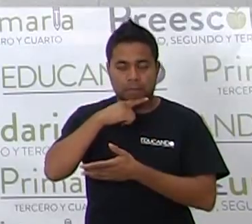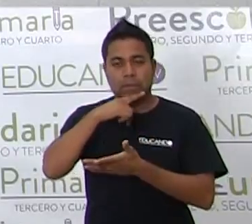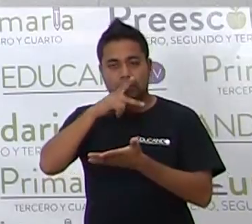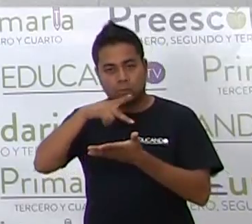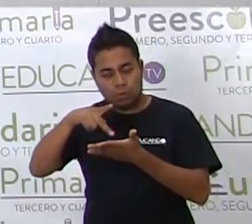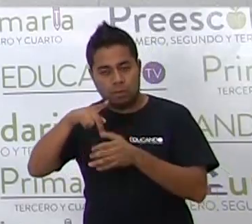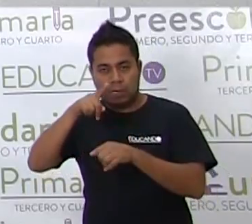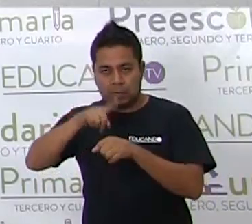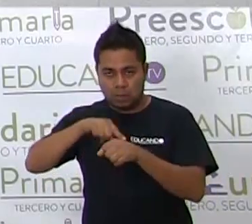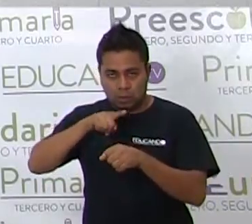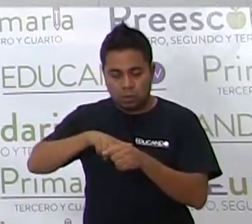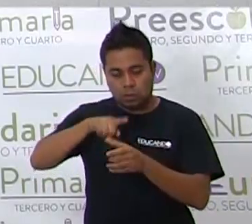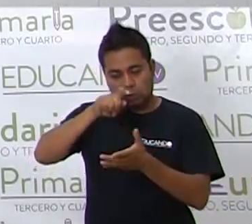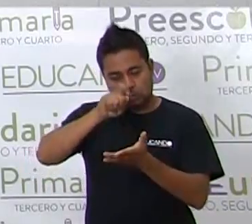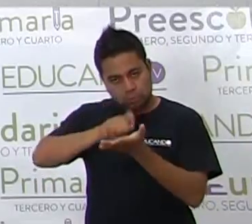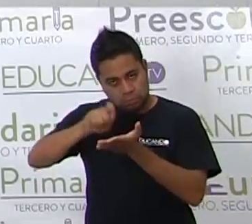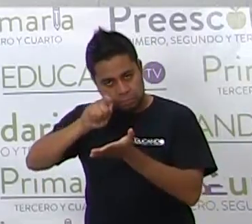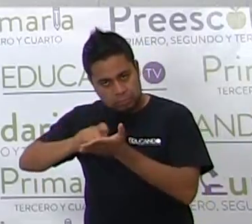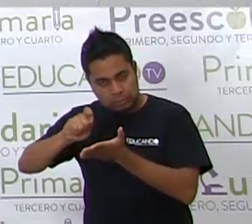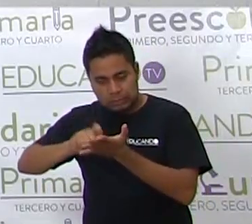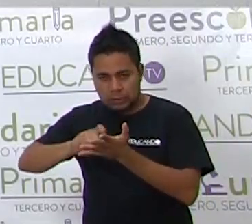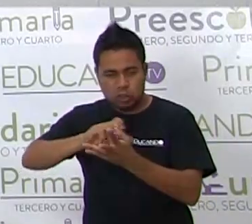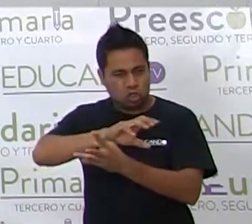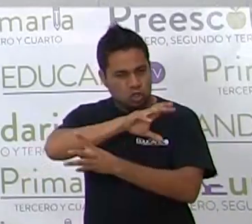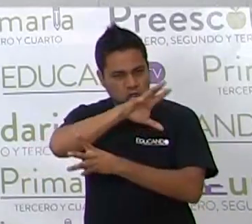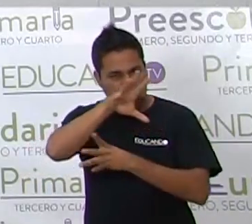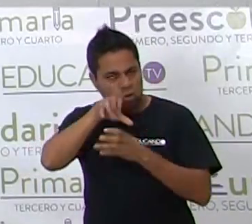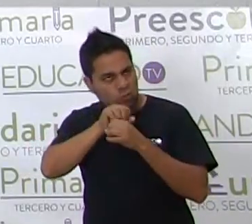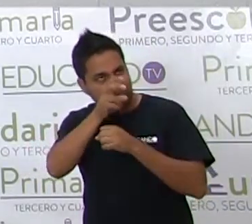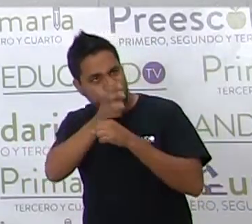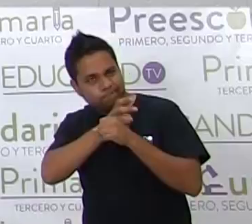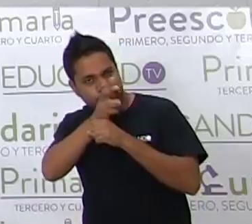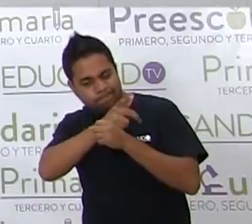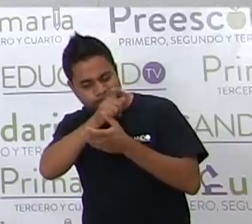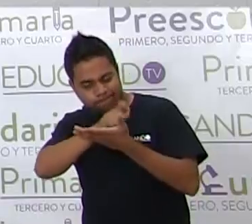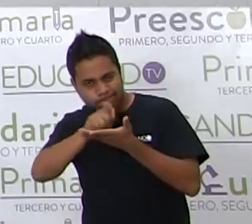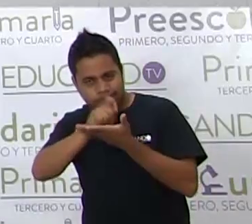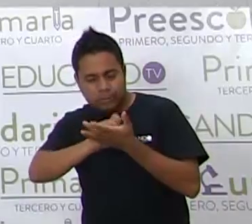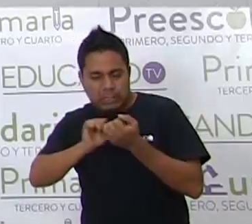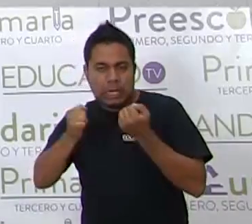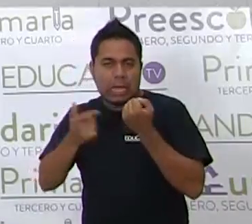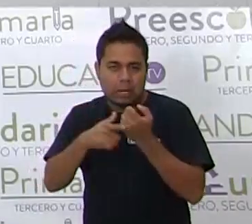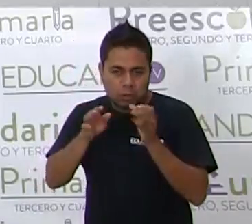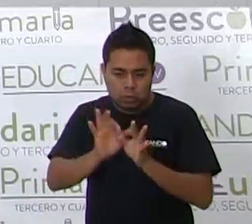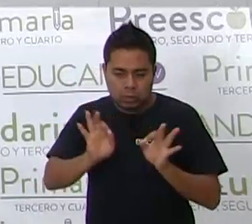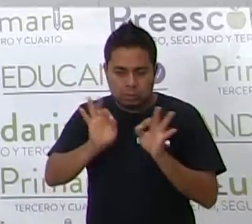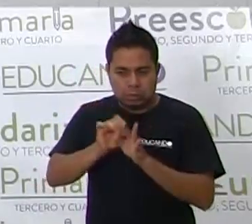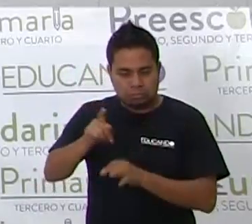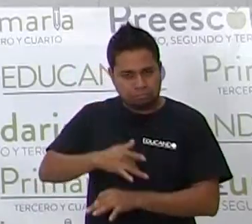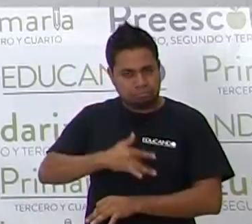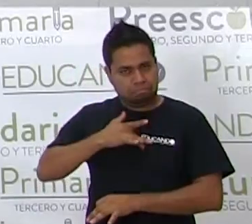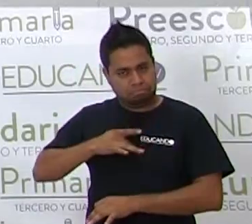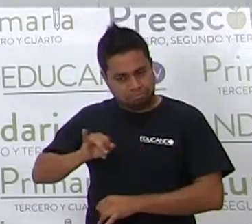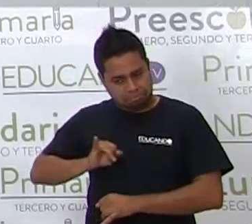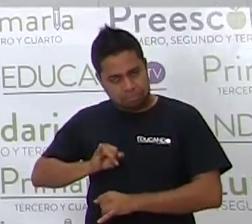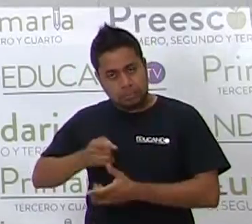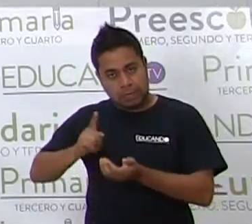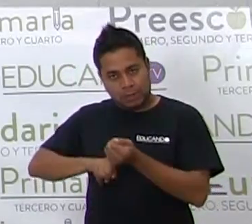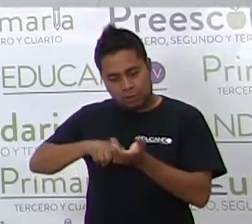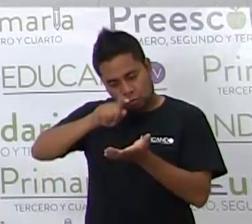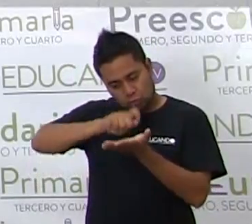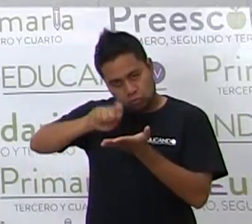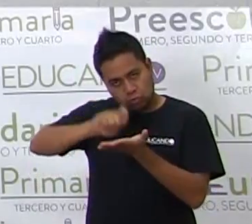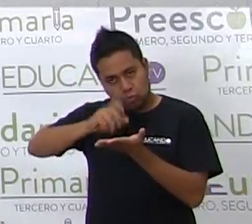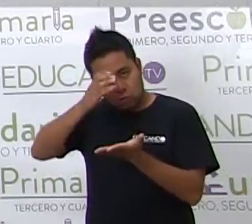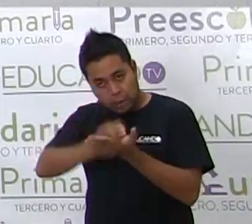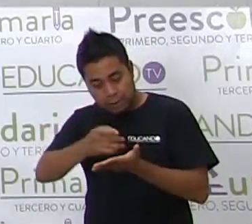colores, puedas anotar toda la información o la información más relevante que a ti te parezca en tu libreta, en